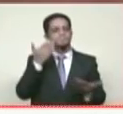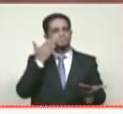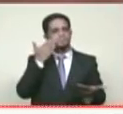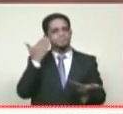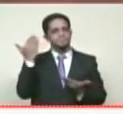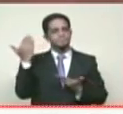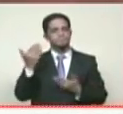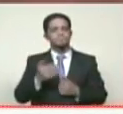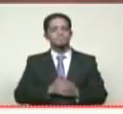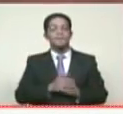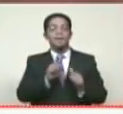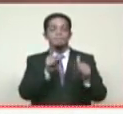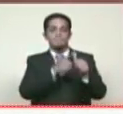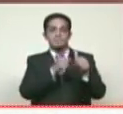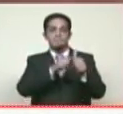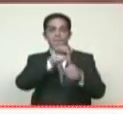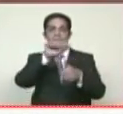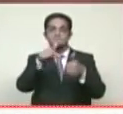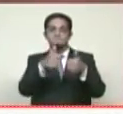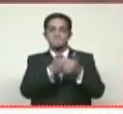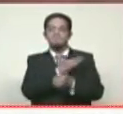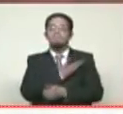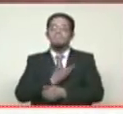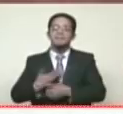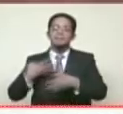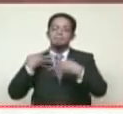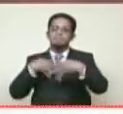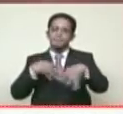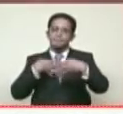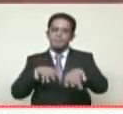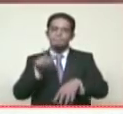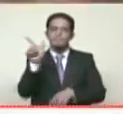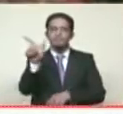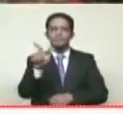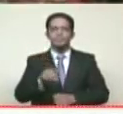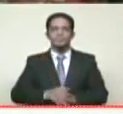Vivas, quien es vicepresidente de movilización del PSUT.